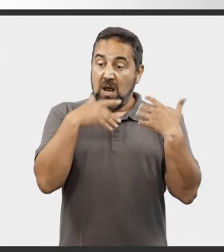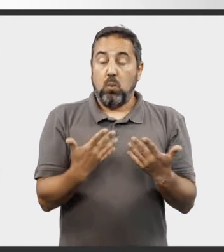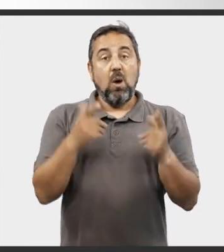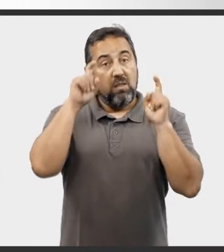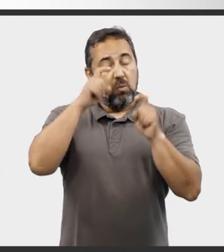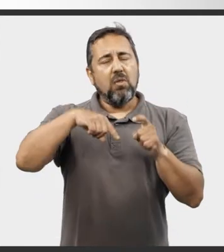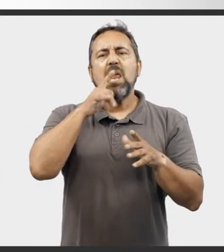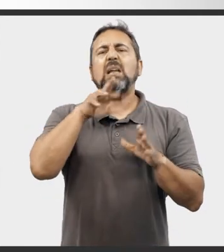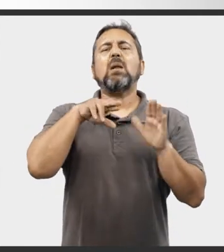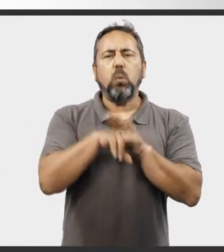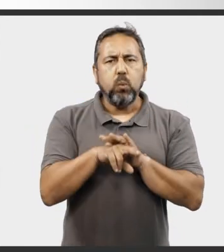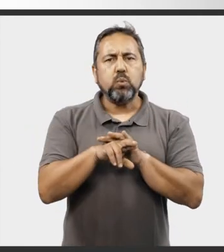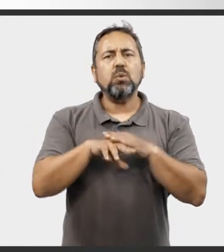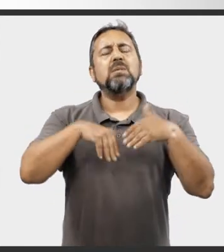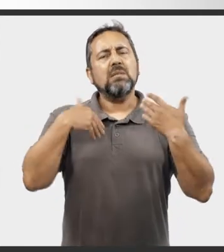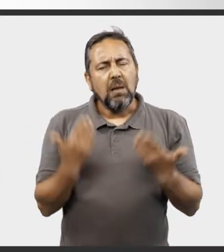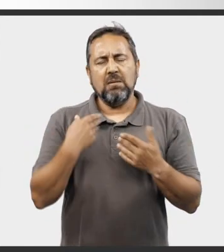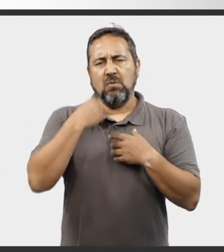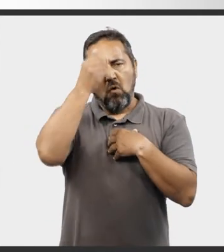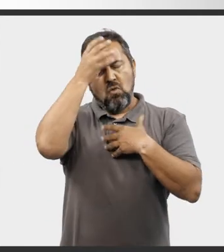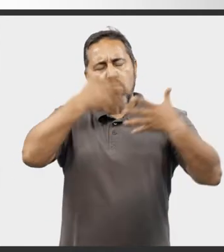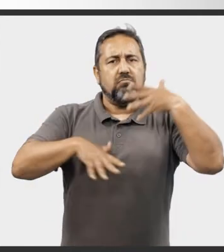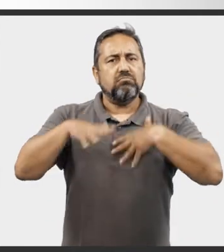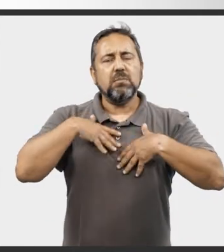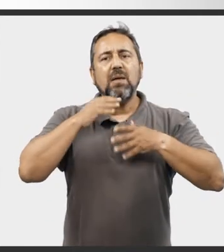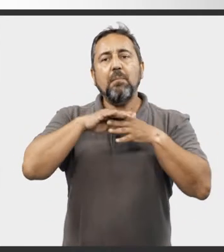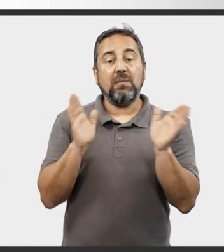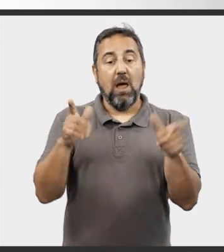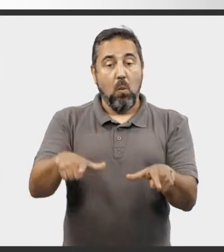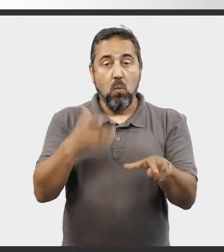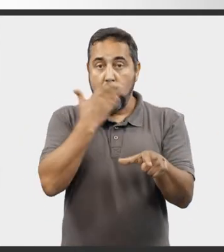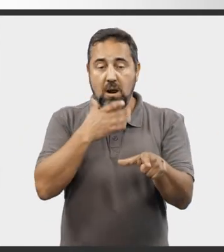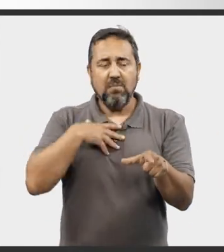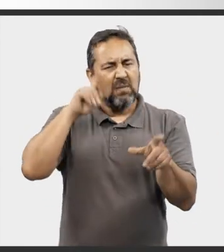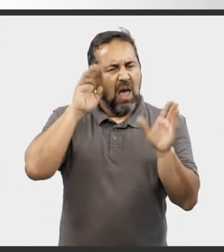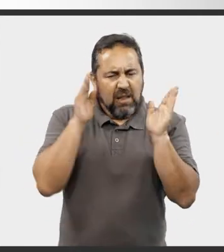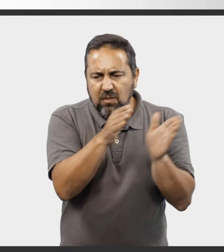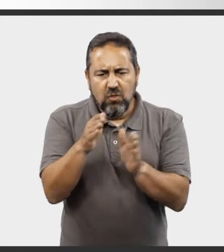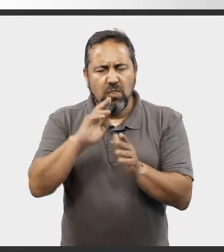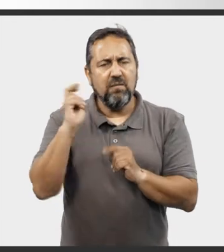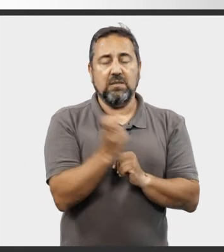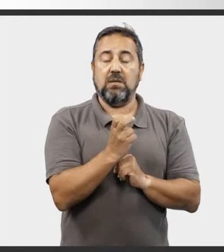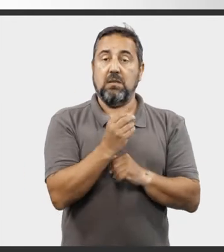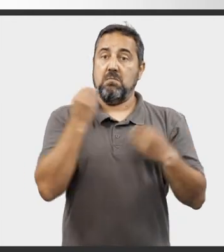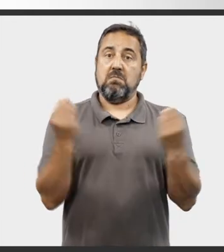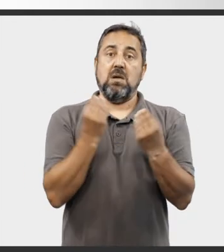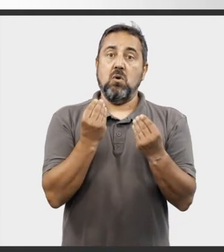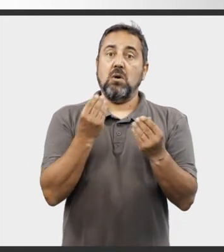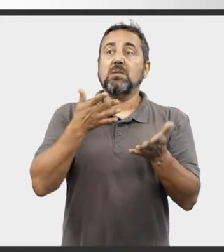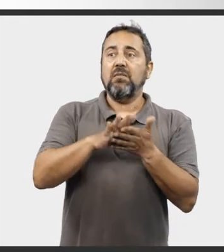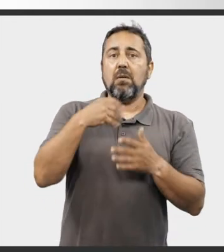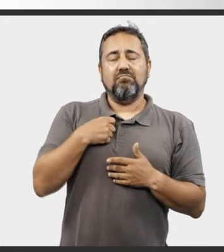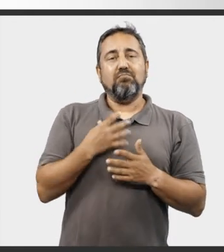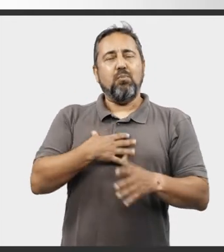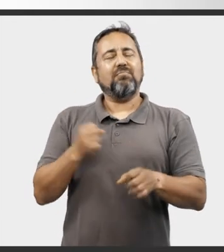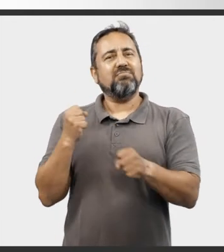más recursos y de los conocimientos necesarios para atender la diversidad en el aula con mayor eficacia posicionando te de manera diferencial en el mercado de trabajo